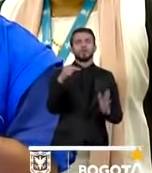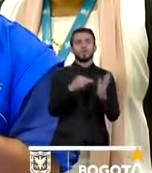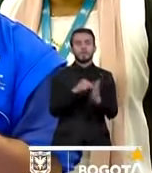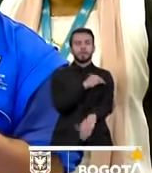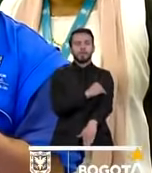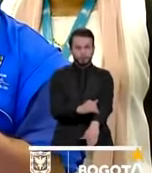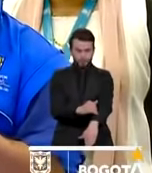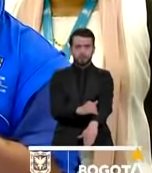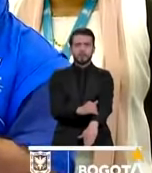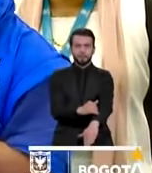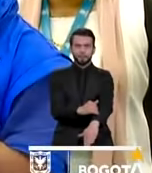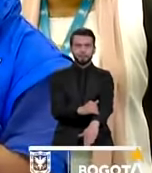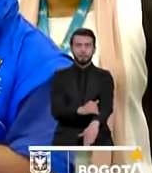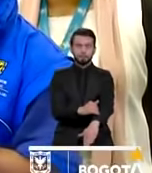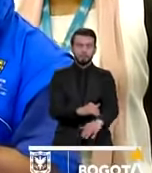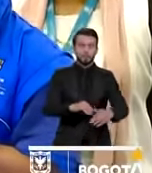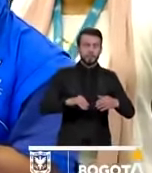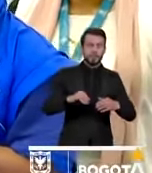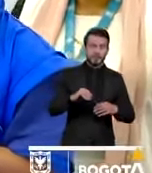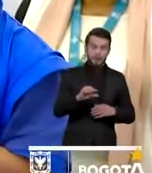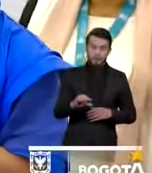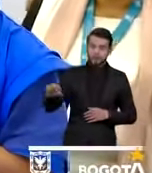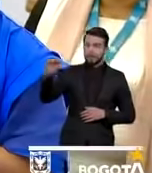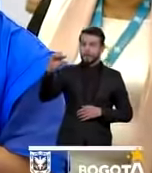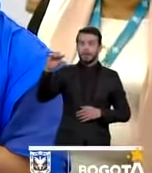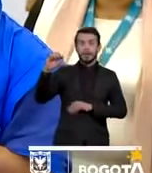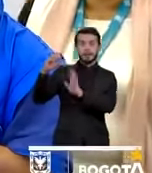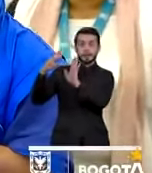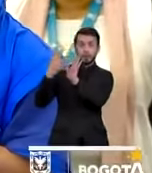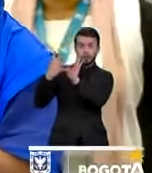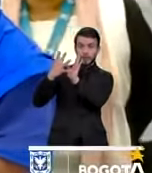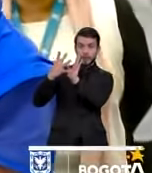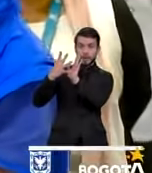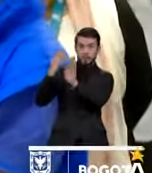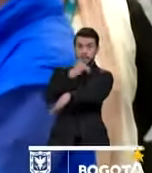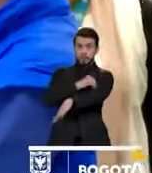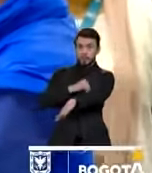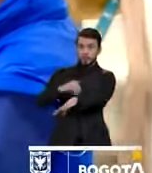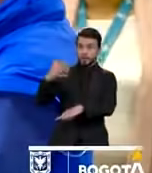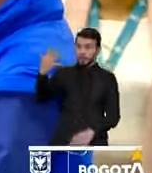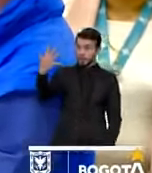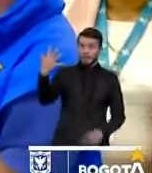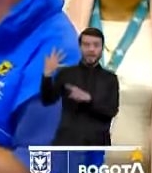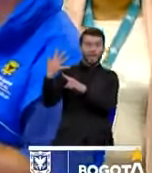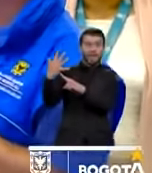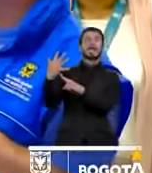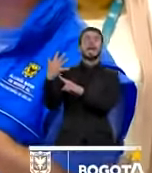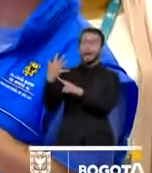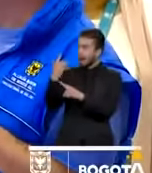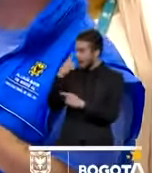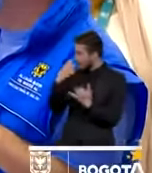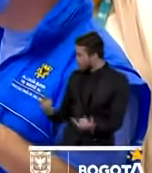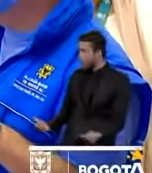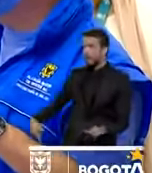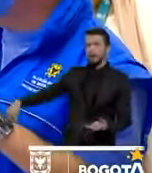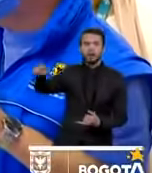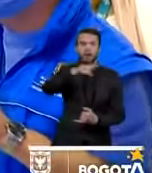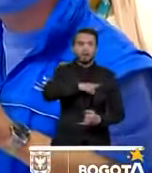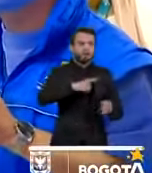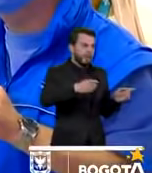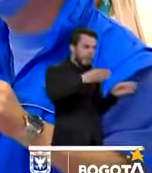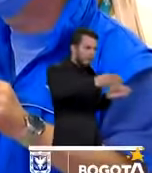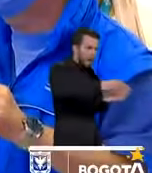ellos, 5.000 aproximadamente significó el montaje de todo lo que ustedes están viendo, panelería,